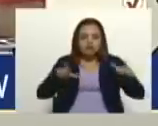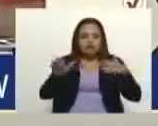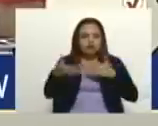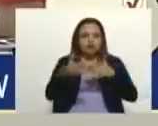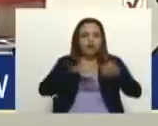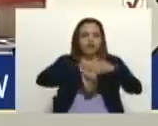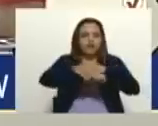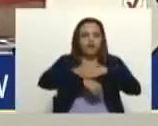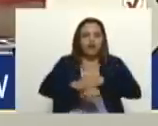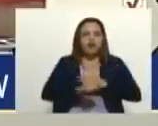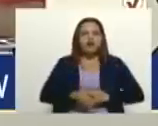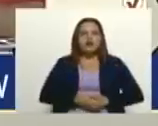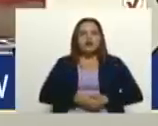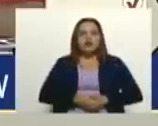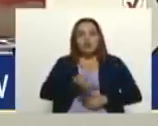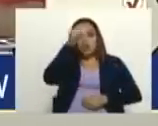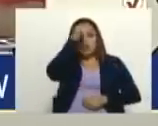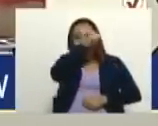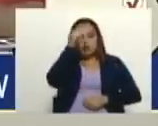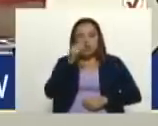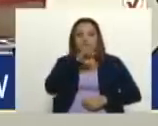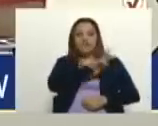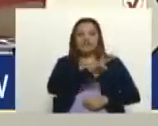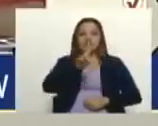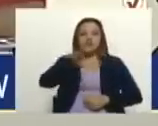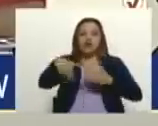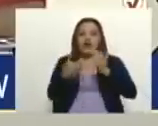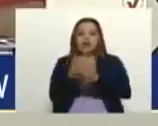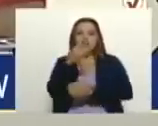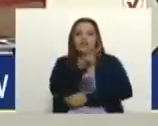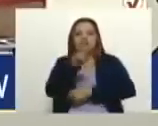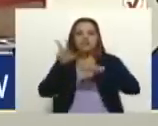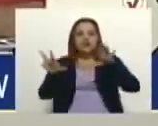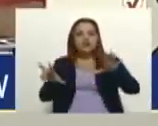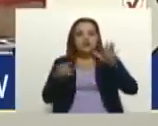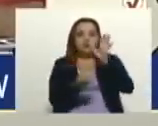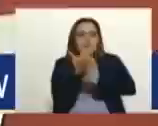21 al 28 de mayo. Venezuela es sede. 12 equipos, ¿no?